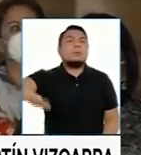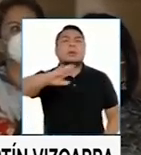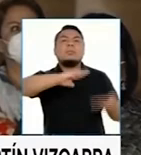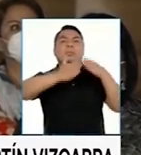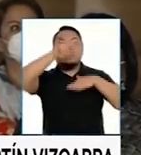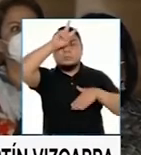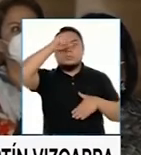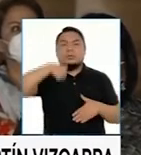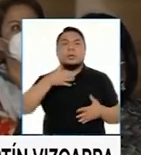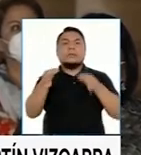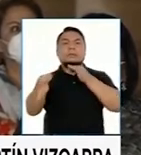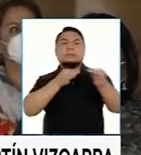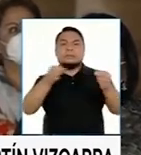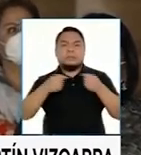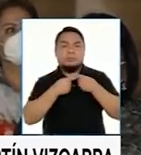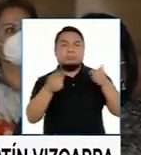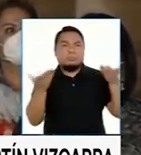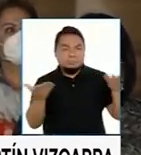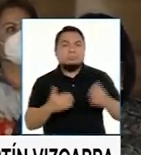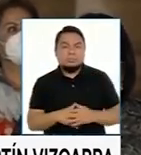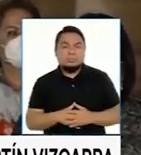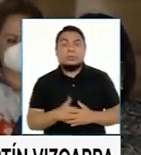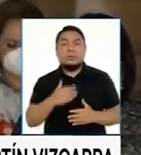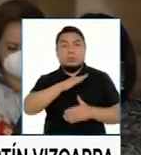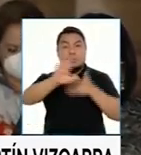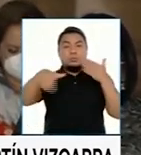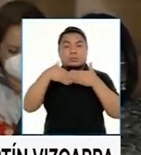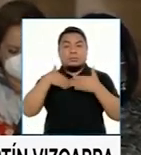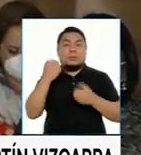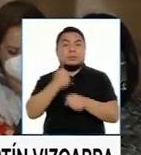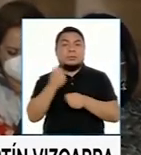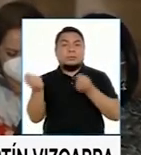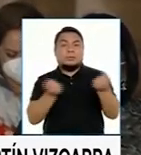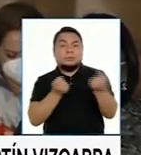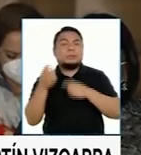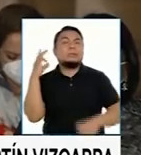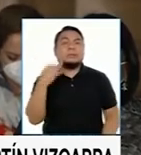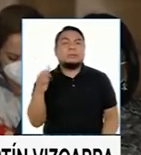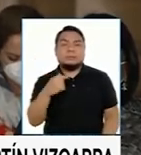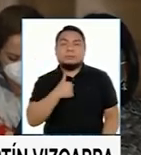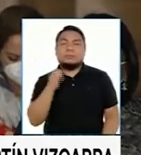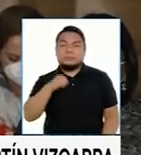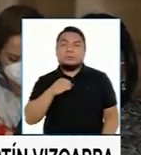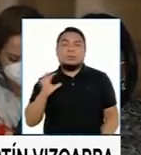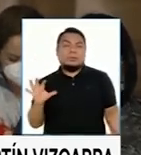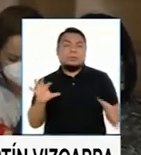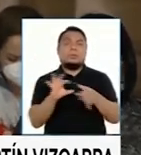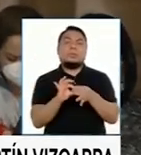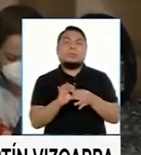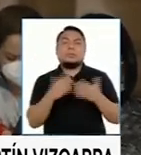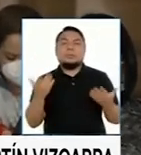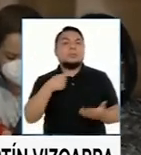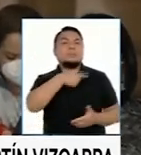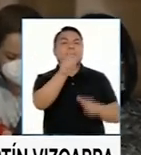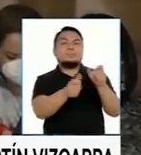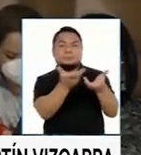como 2 semanas, el proceso donde el presidente va, ejerce su defensa y luego